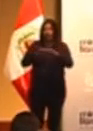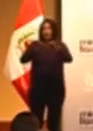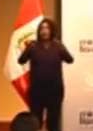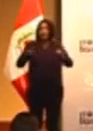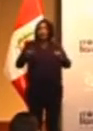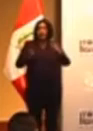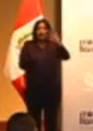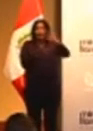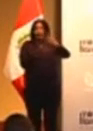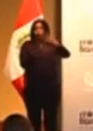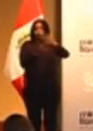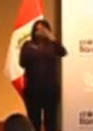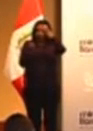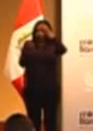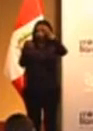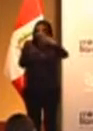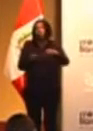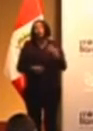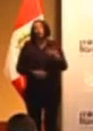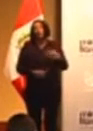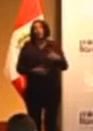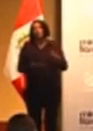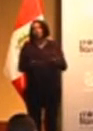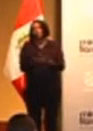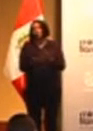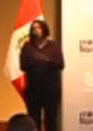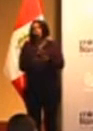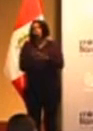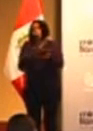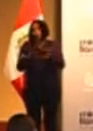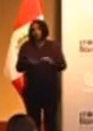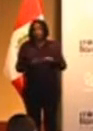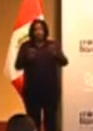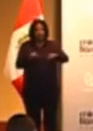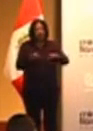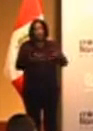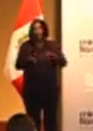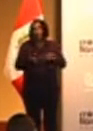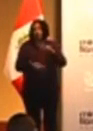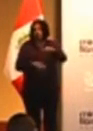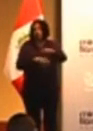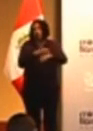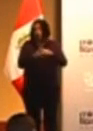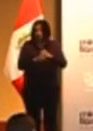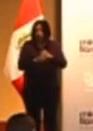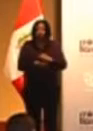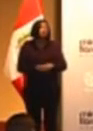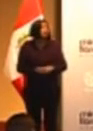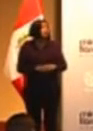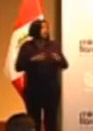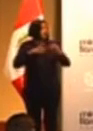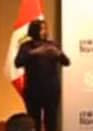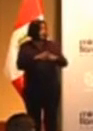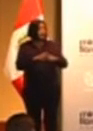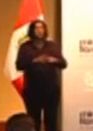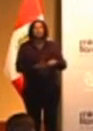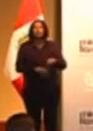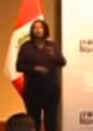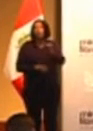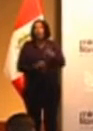Tecnología de la Información también tenemos muchas novedades, muchas cosas que se han realizado durante el año. Y comenzamos por nuestra